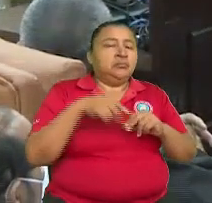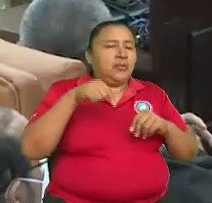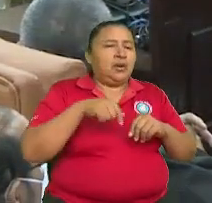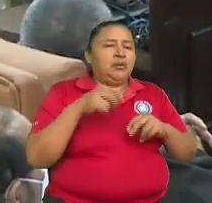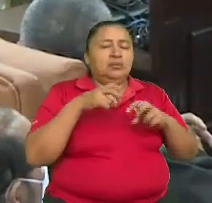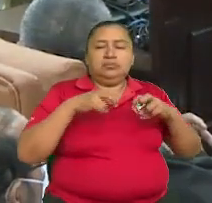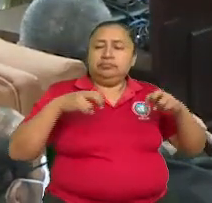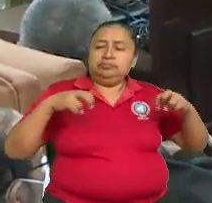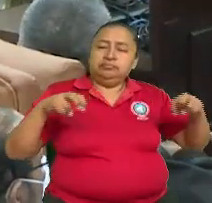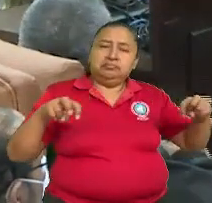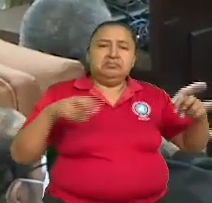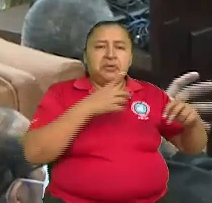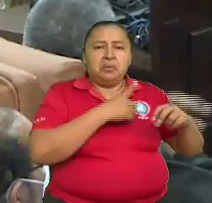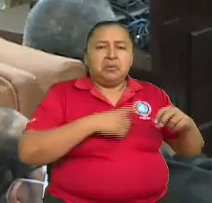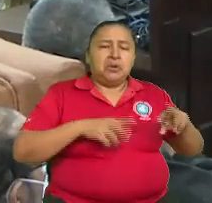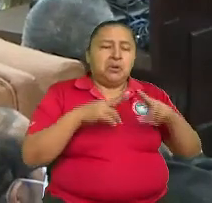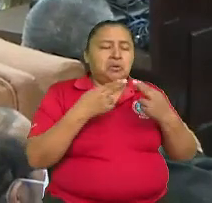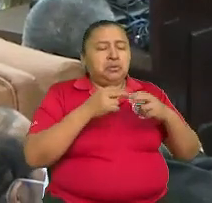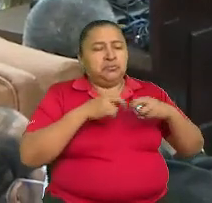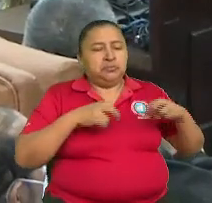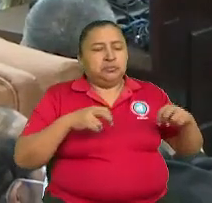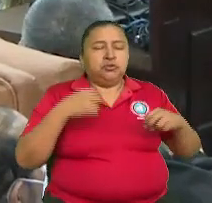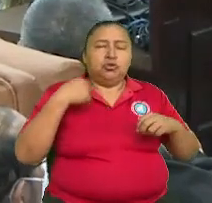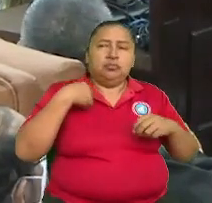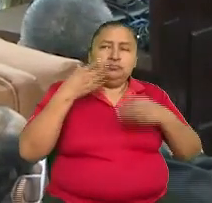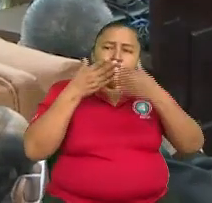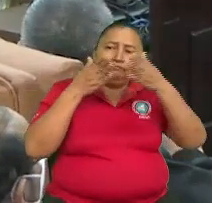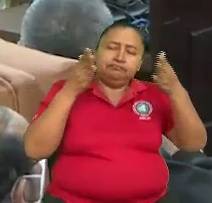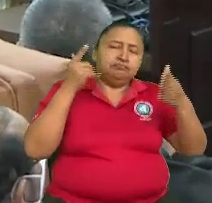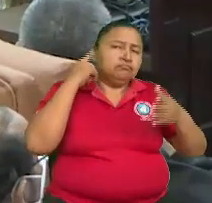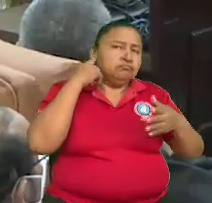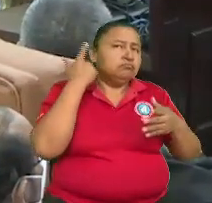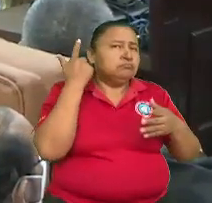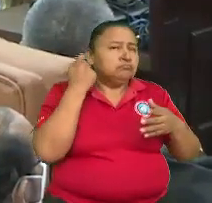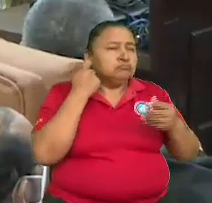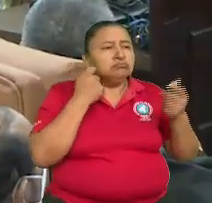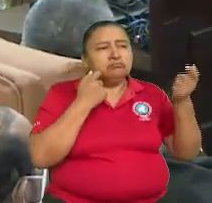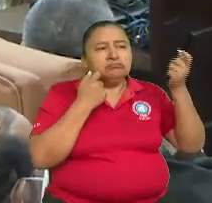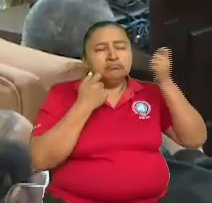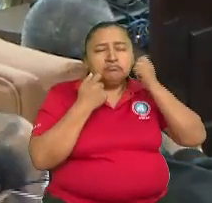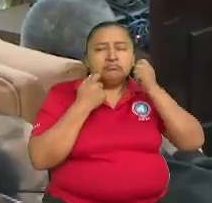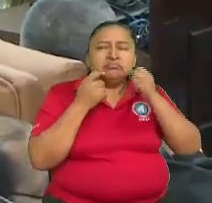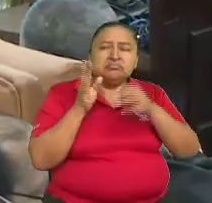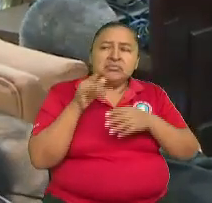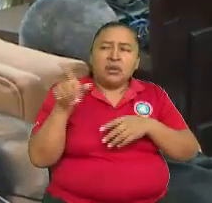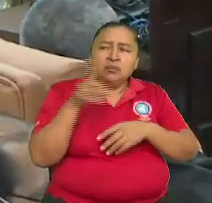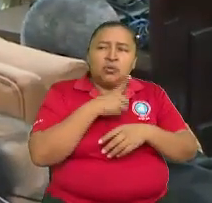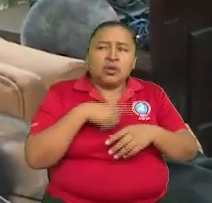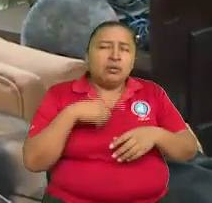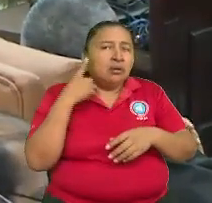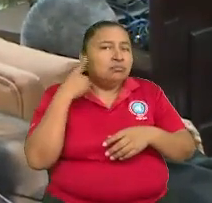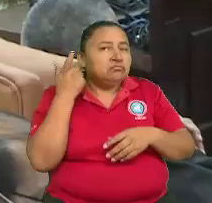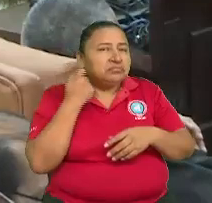abierta a escuchar los planteamientos de los diferentes colegas,